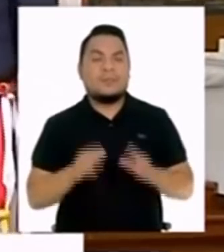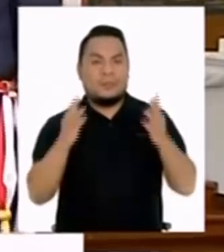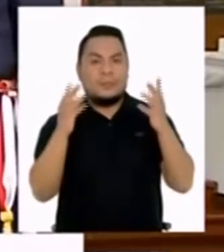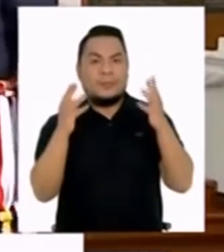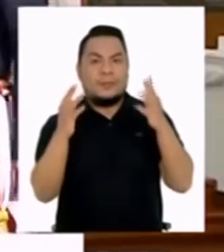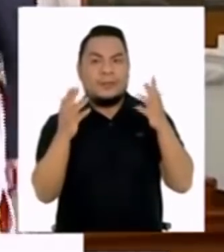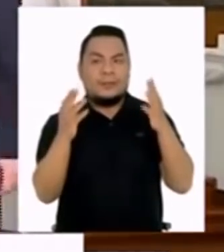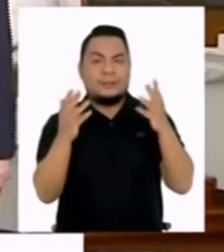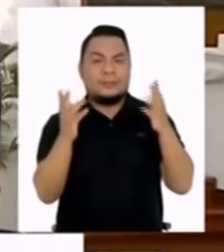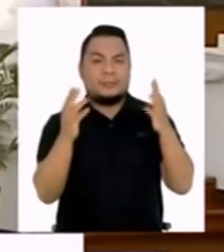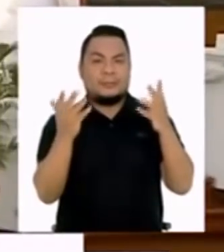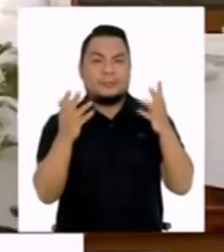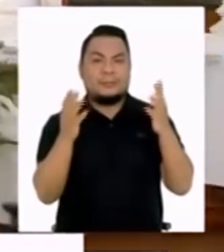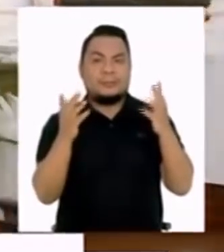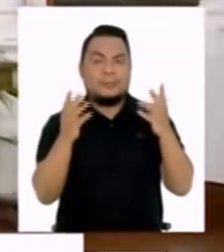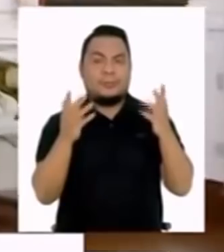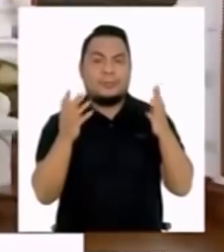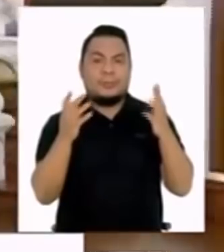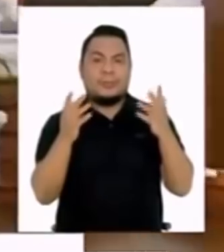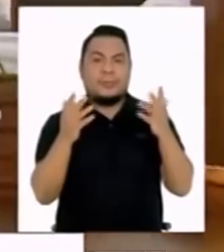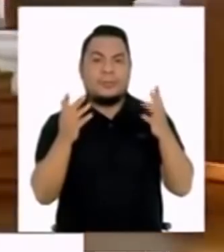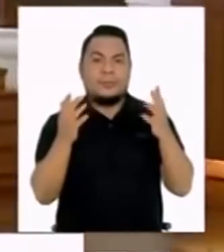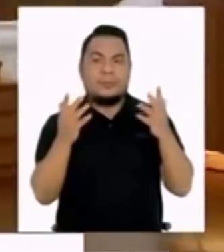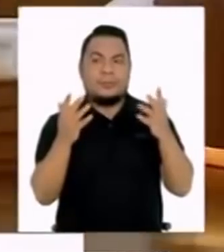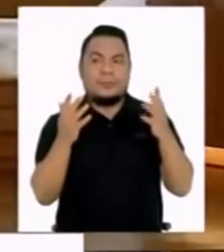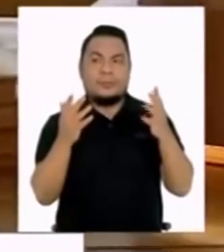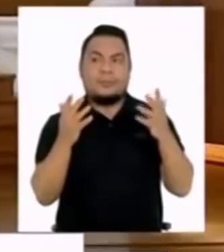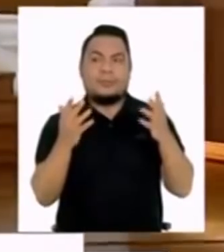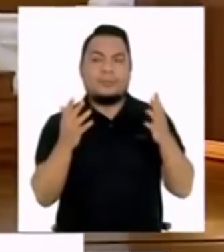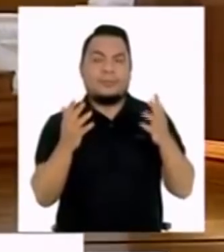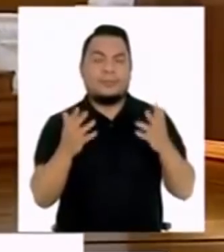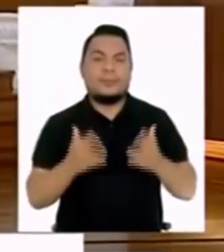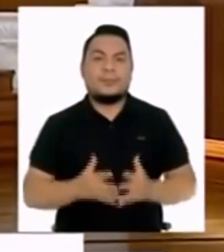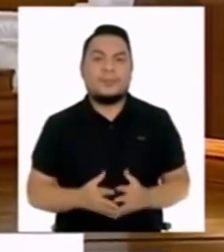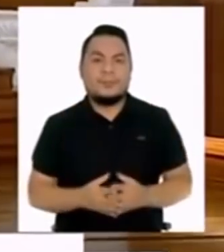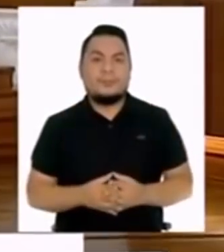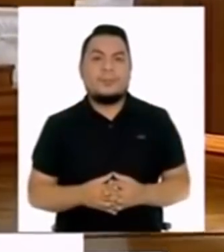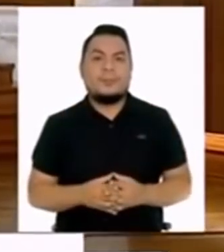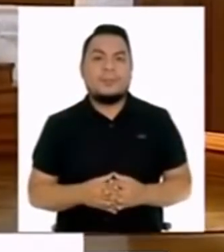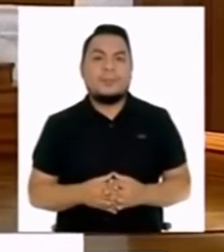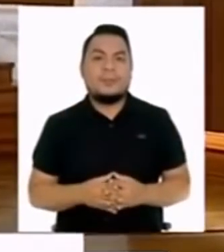Así es, entonces, oficialmente Óscar Maurto de Romaña es el nuevo ministro de Relaciones Exteriores.